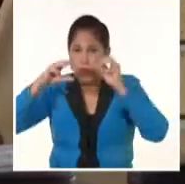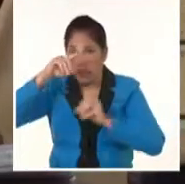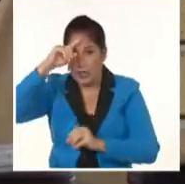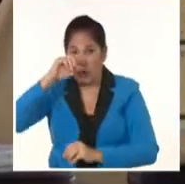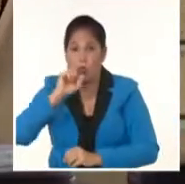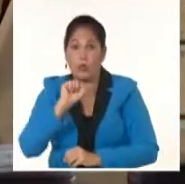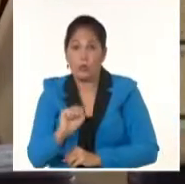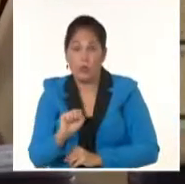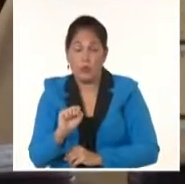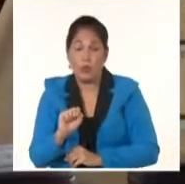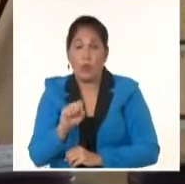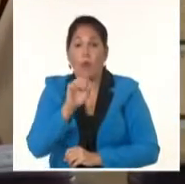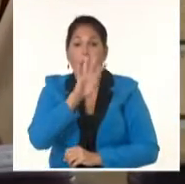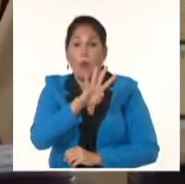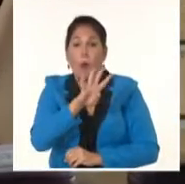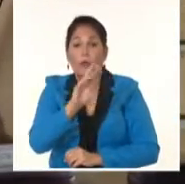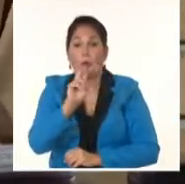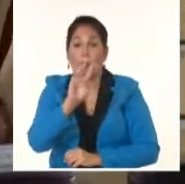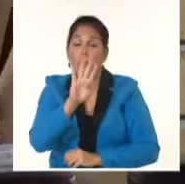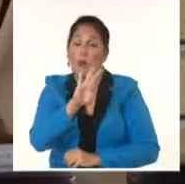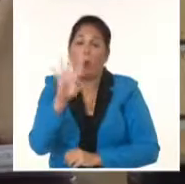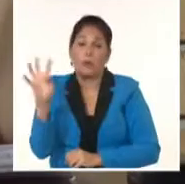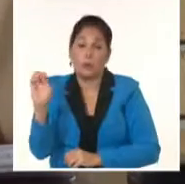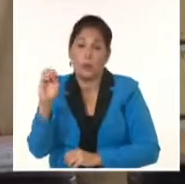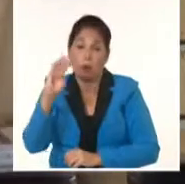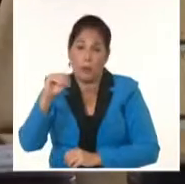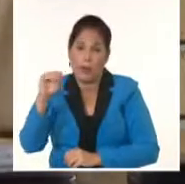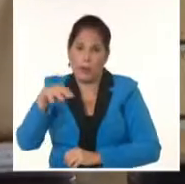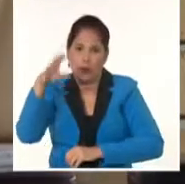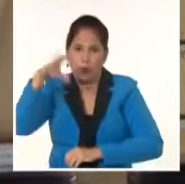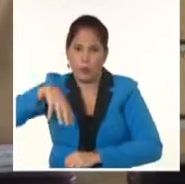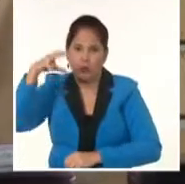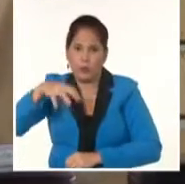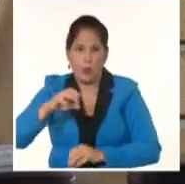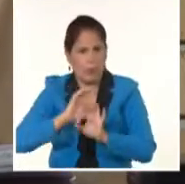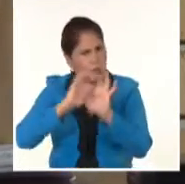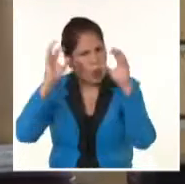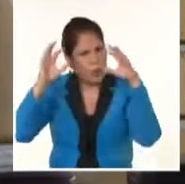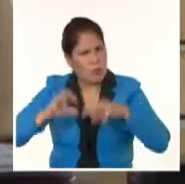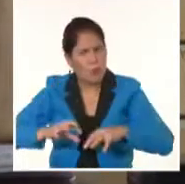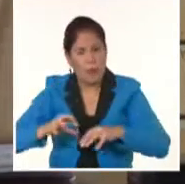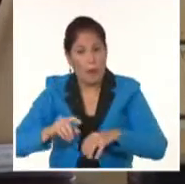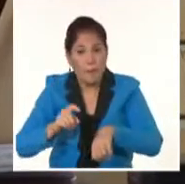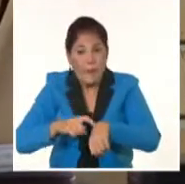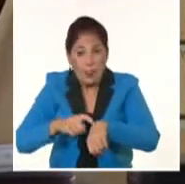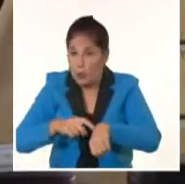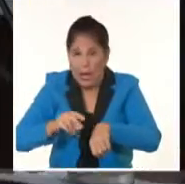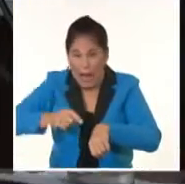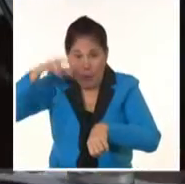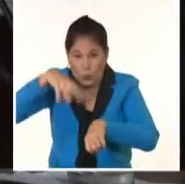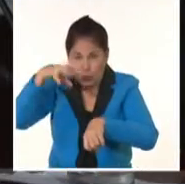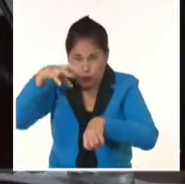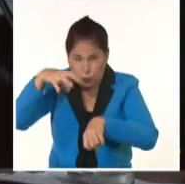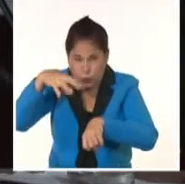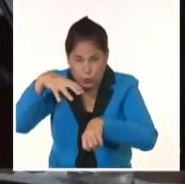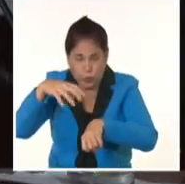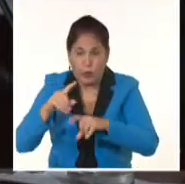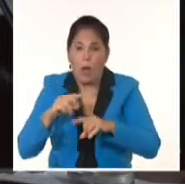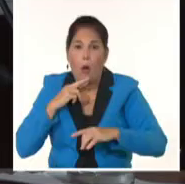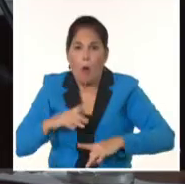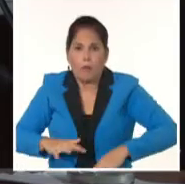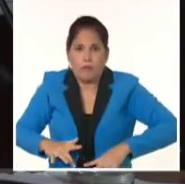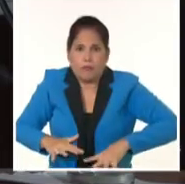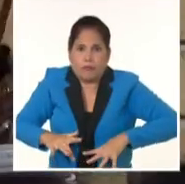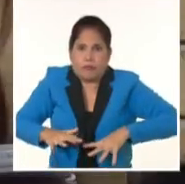hubo 427 milímetros de lluvia, un lugar donde normalmente no llueve así, en poco tiempo, en periodos cortos. Las inundaciones fueron